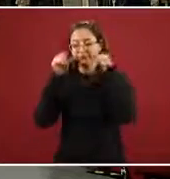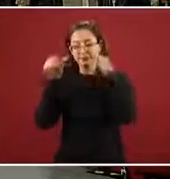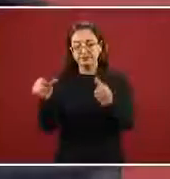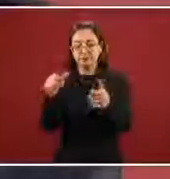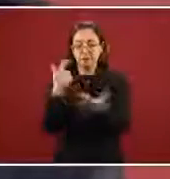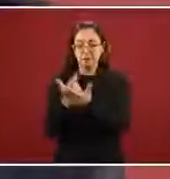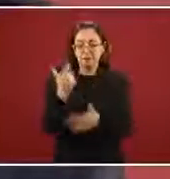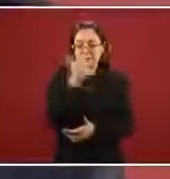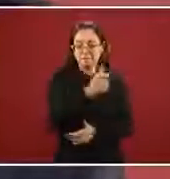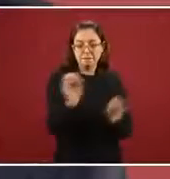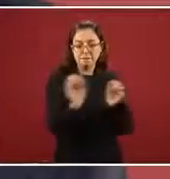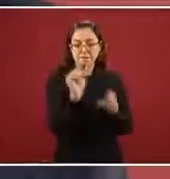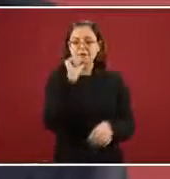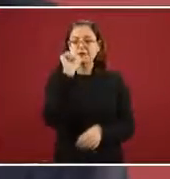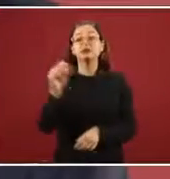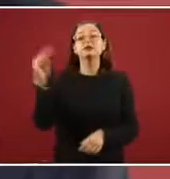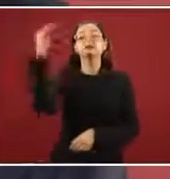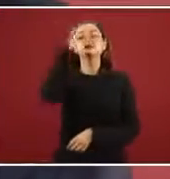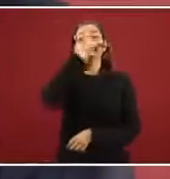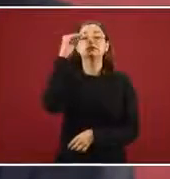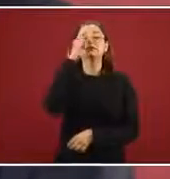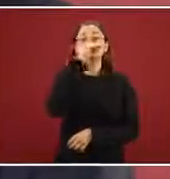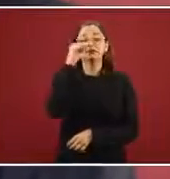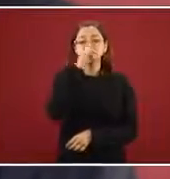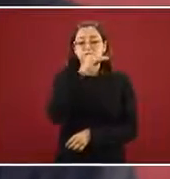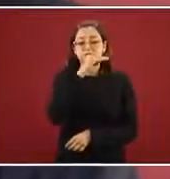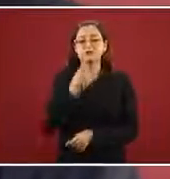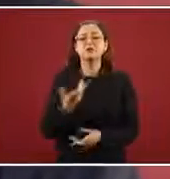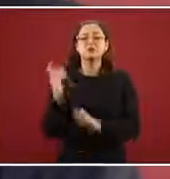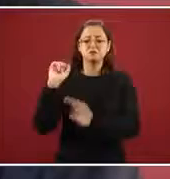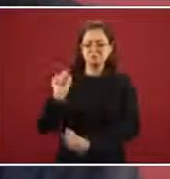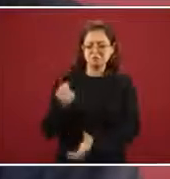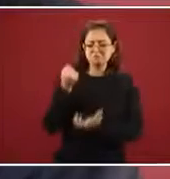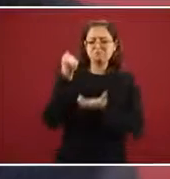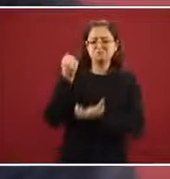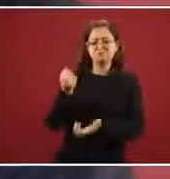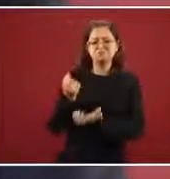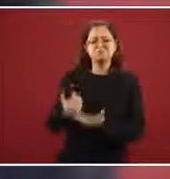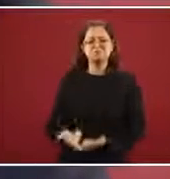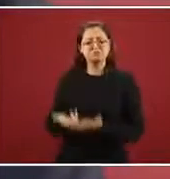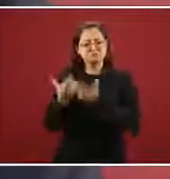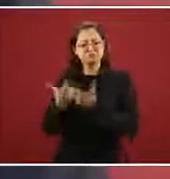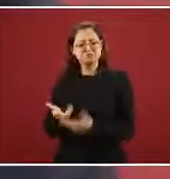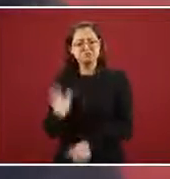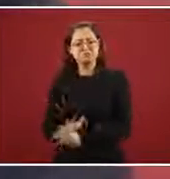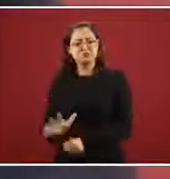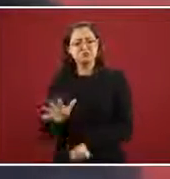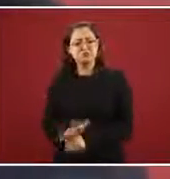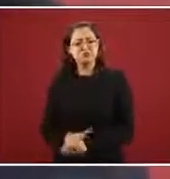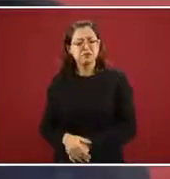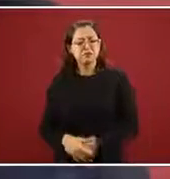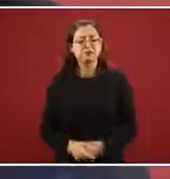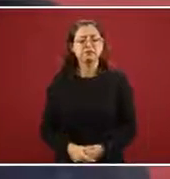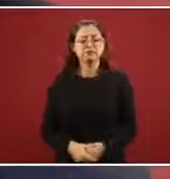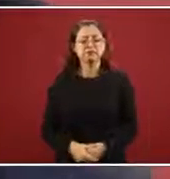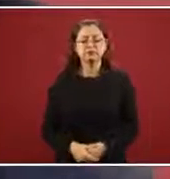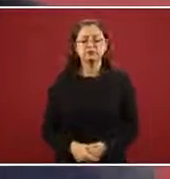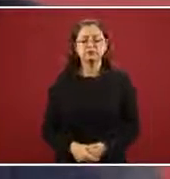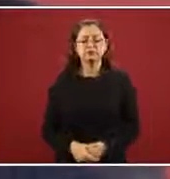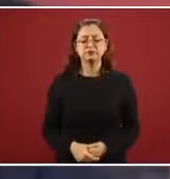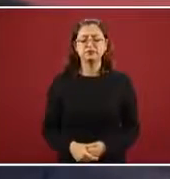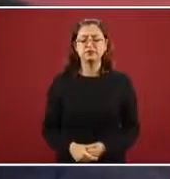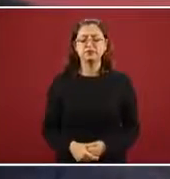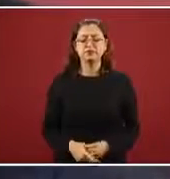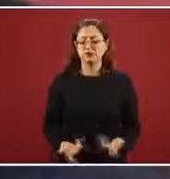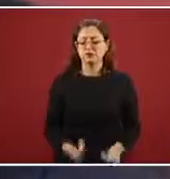el sistema de salud. Y tenemos presupuesto, porque este año se amplía el presupuesto